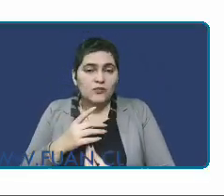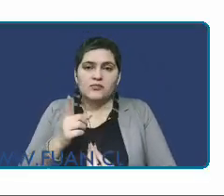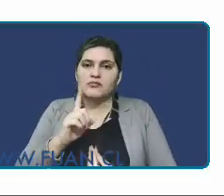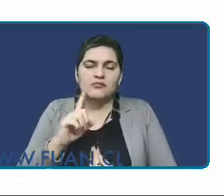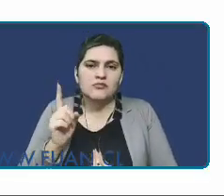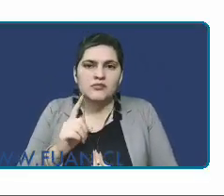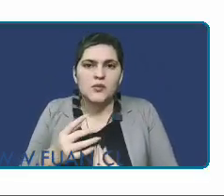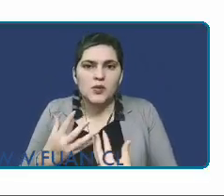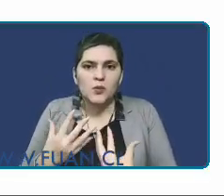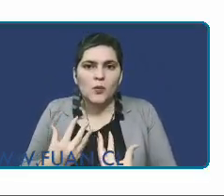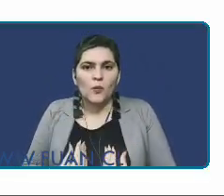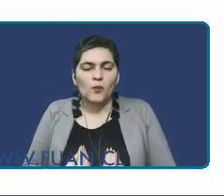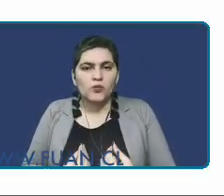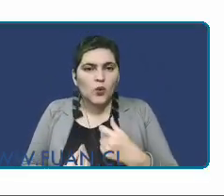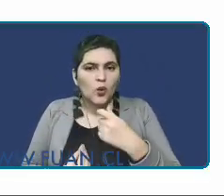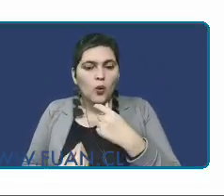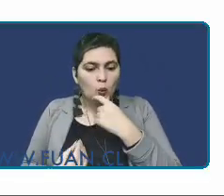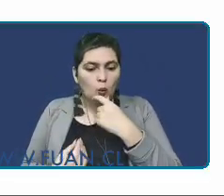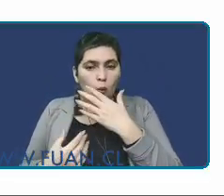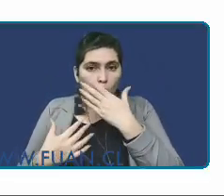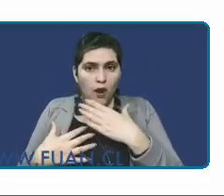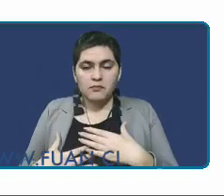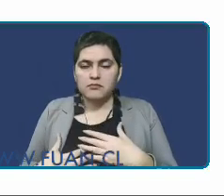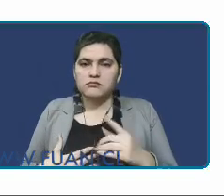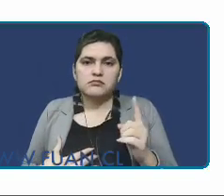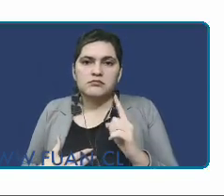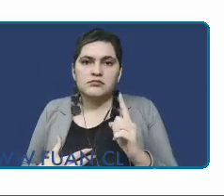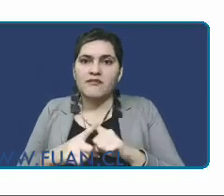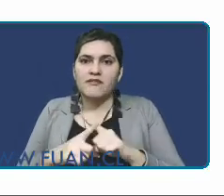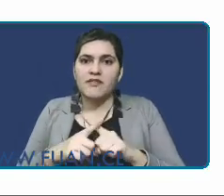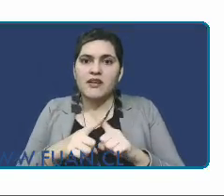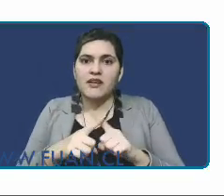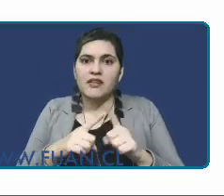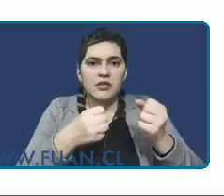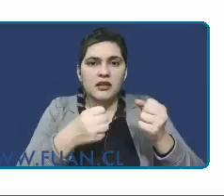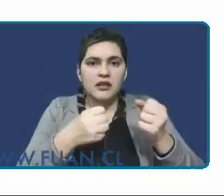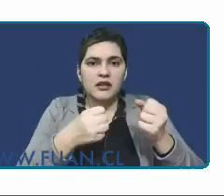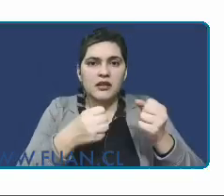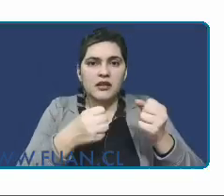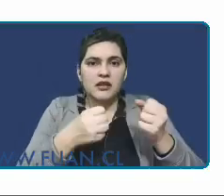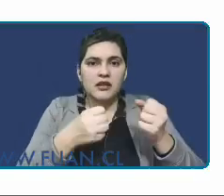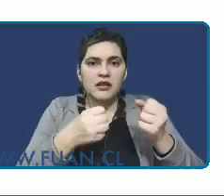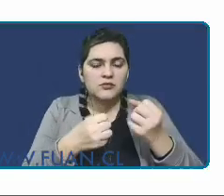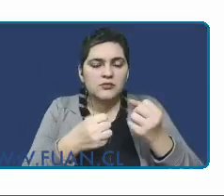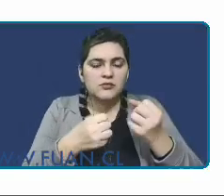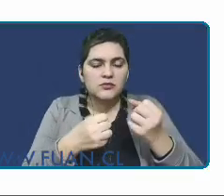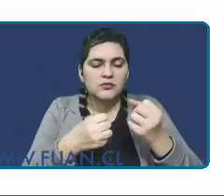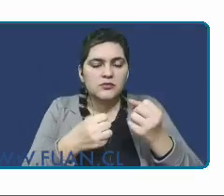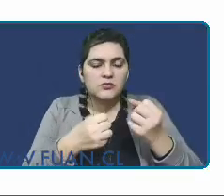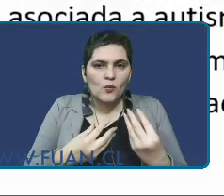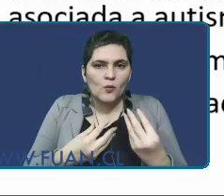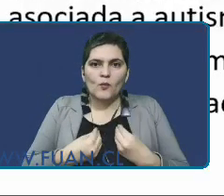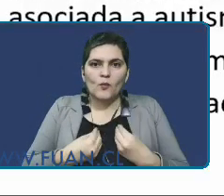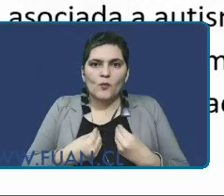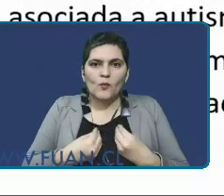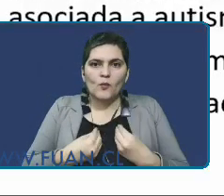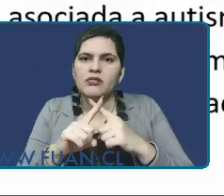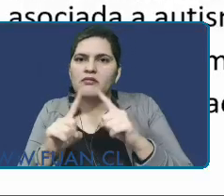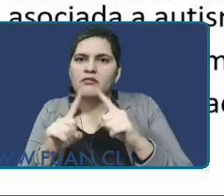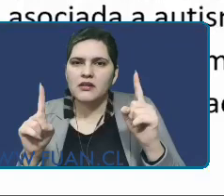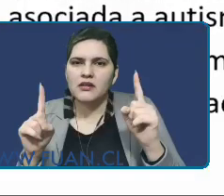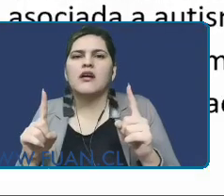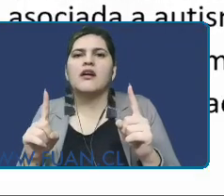a mi cuerpo igual que el calcio de la leche, entonces, ¿qué saco con que tenga mucho más si no lo puedo absorber? Entonces, todo esto de la suplementación tiene que ser guiado,